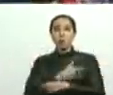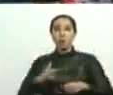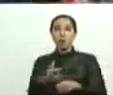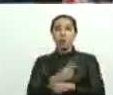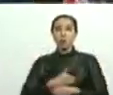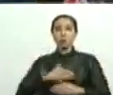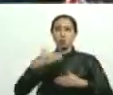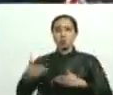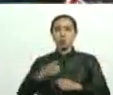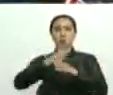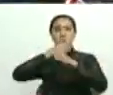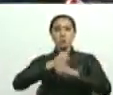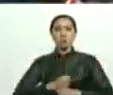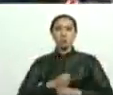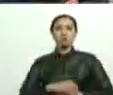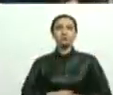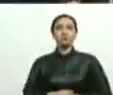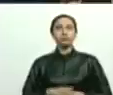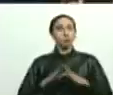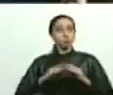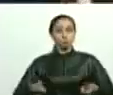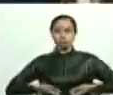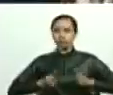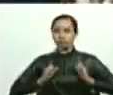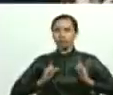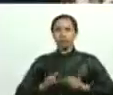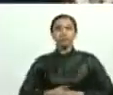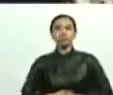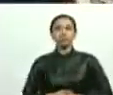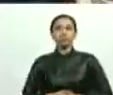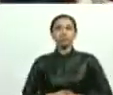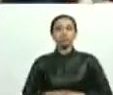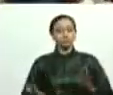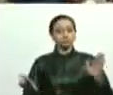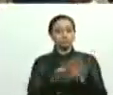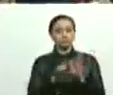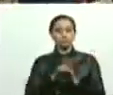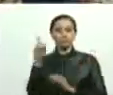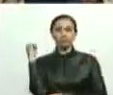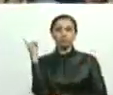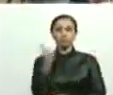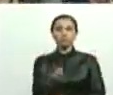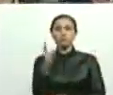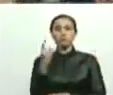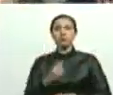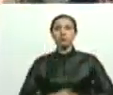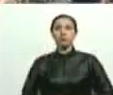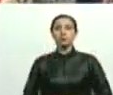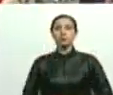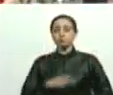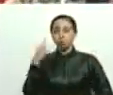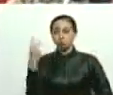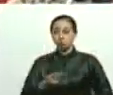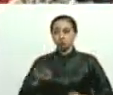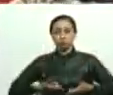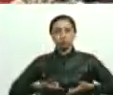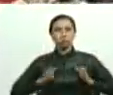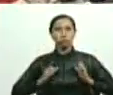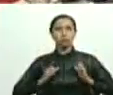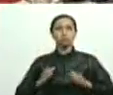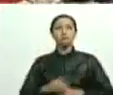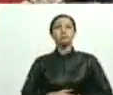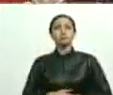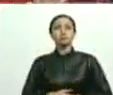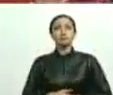próximo. Toda la autoridad legal, toda la autoridad política, toda la